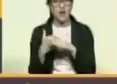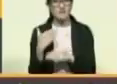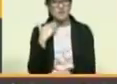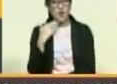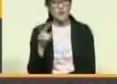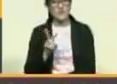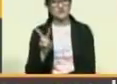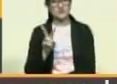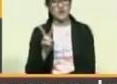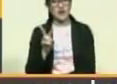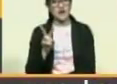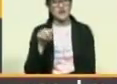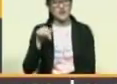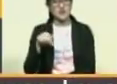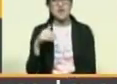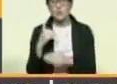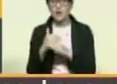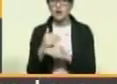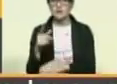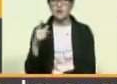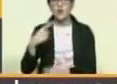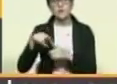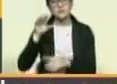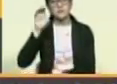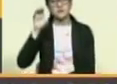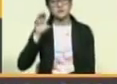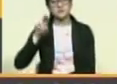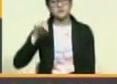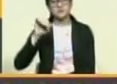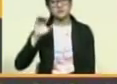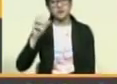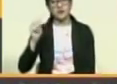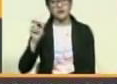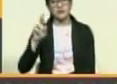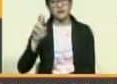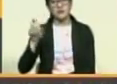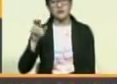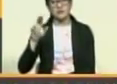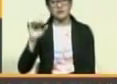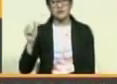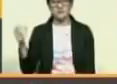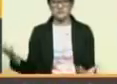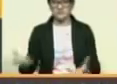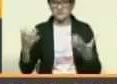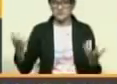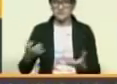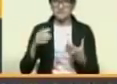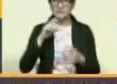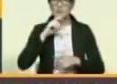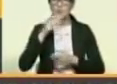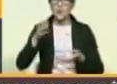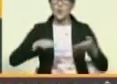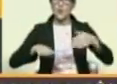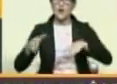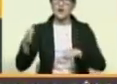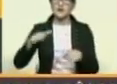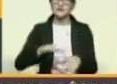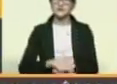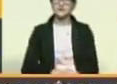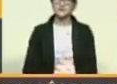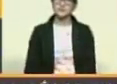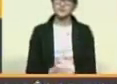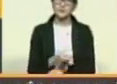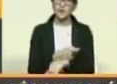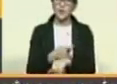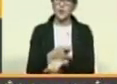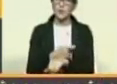le están haciendo daño a Nicaragua. Violencia, incendios, balas, muertos. Y el gobierno de